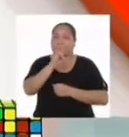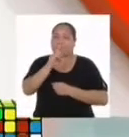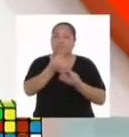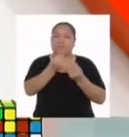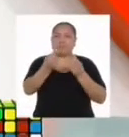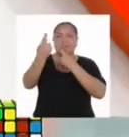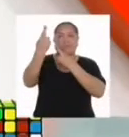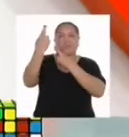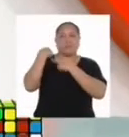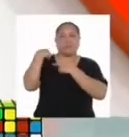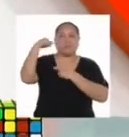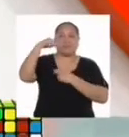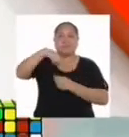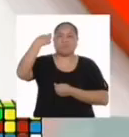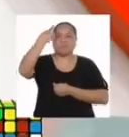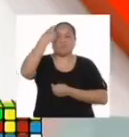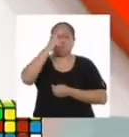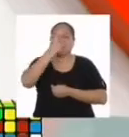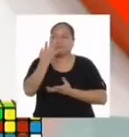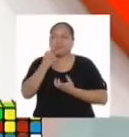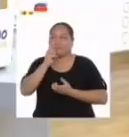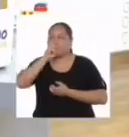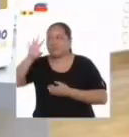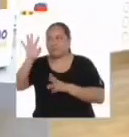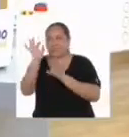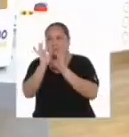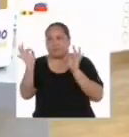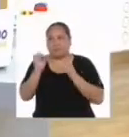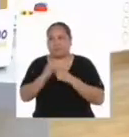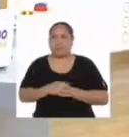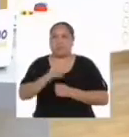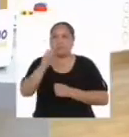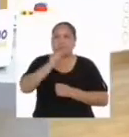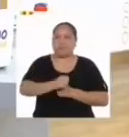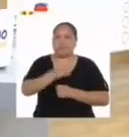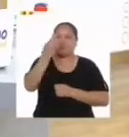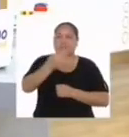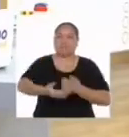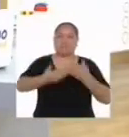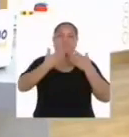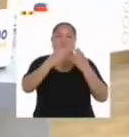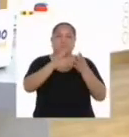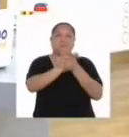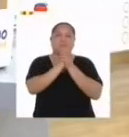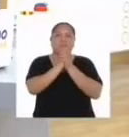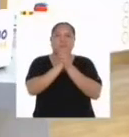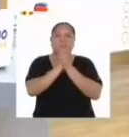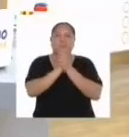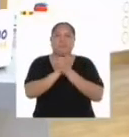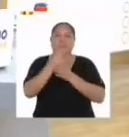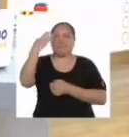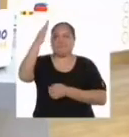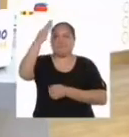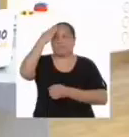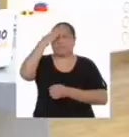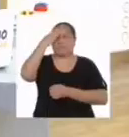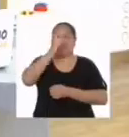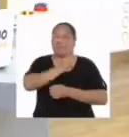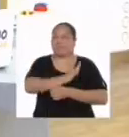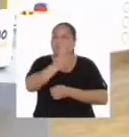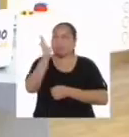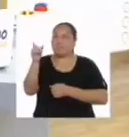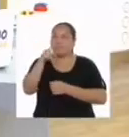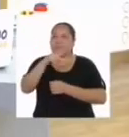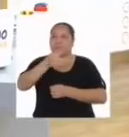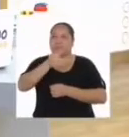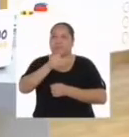mucha responsabilidad. Por eso no le quería decir a nadie. Así será. Gracias, amigo. Ya sé para dónde iré con